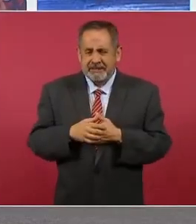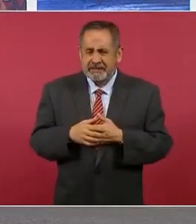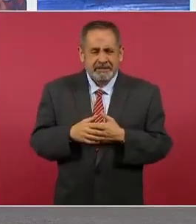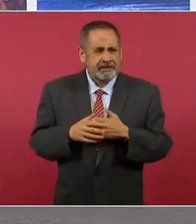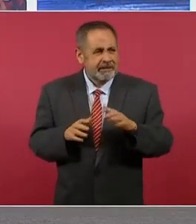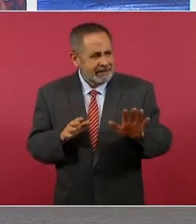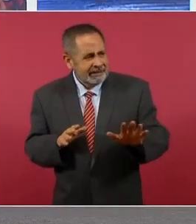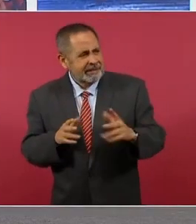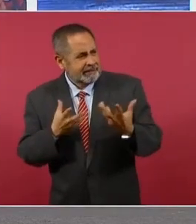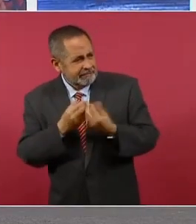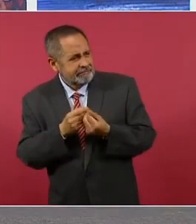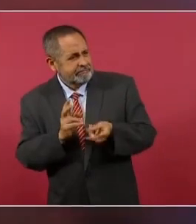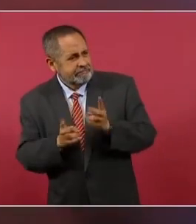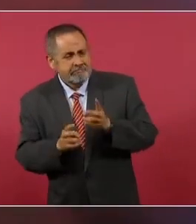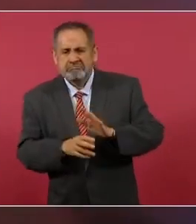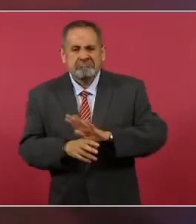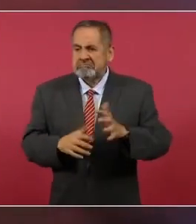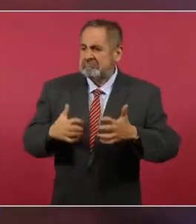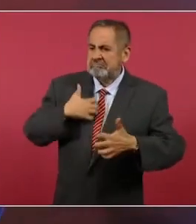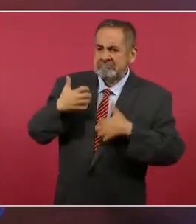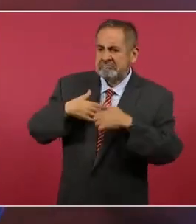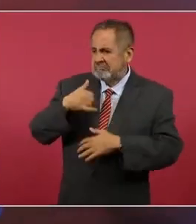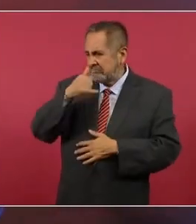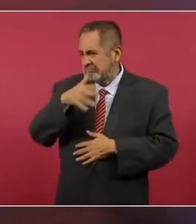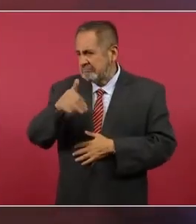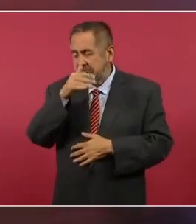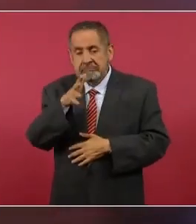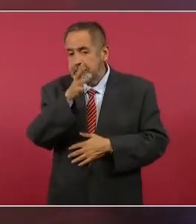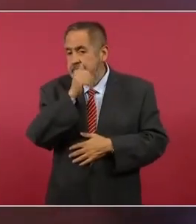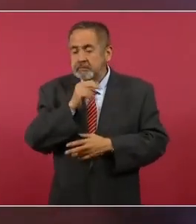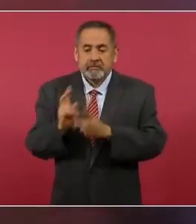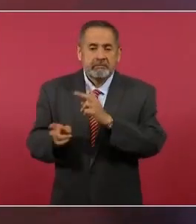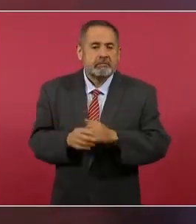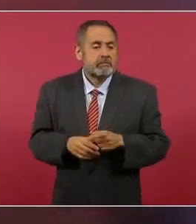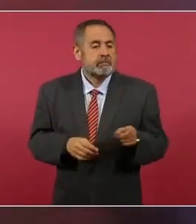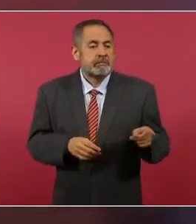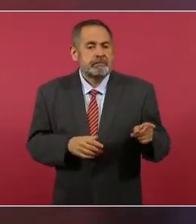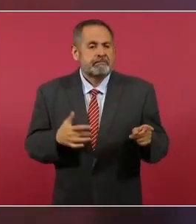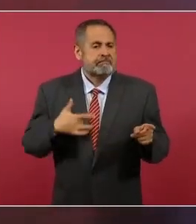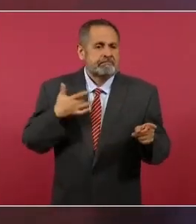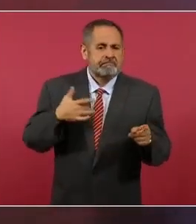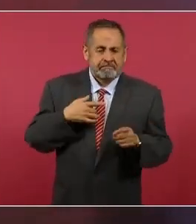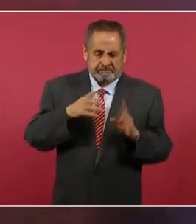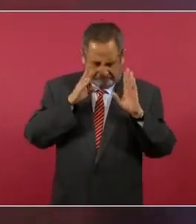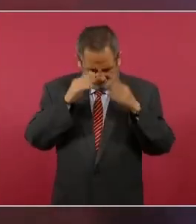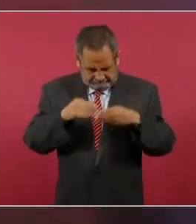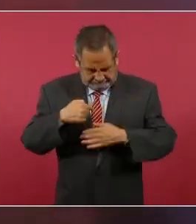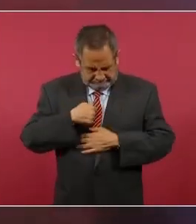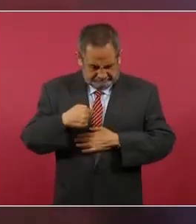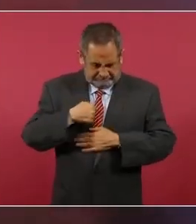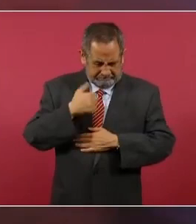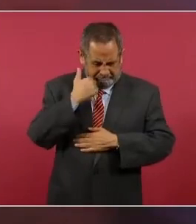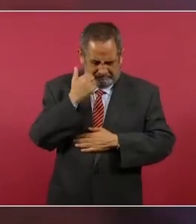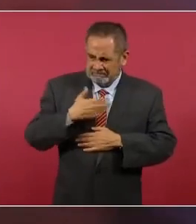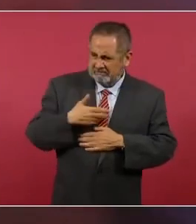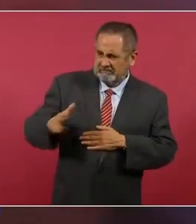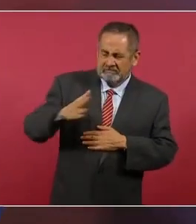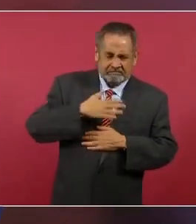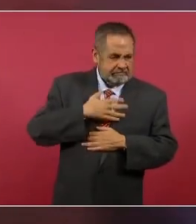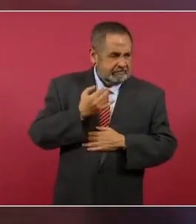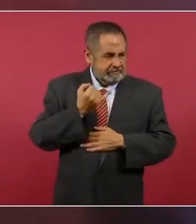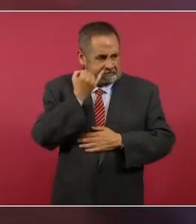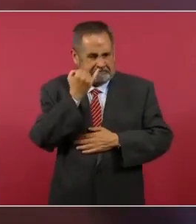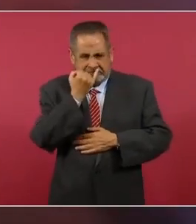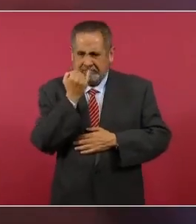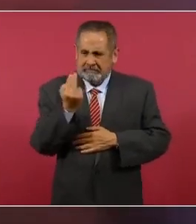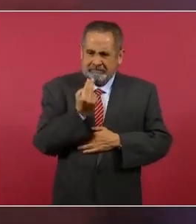lazos afectivos significativos por periodos largos. Empieza a volverse centrada en sí misma, individualista y